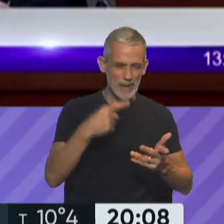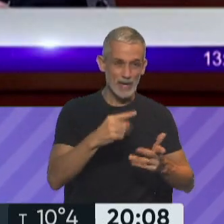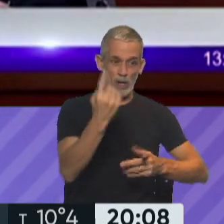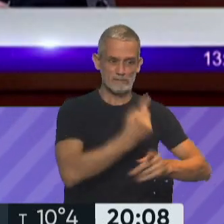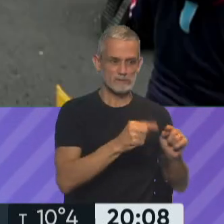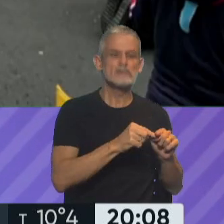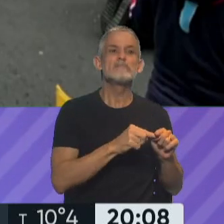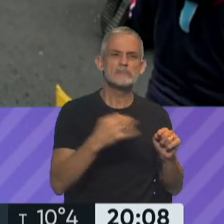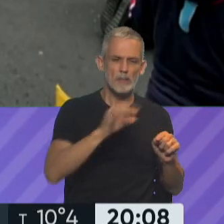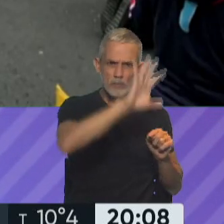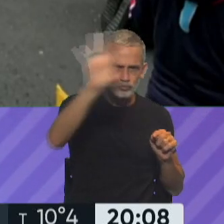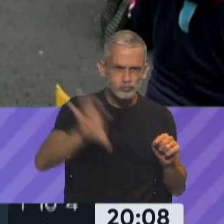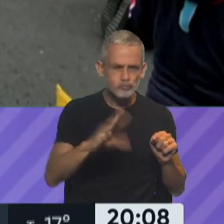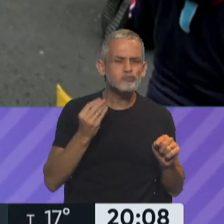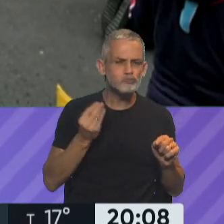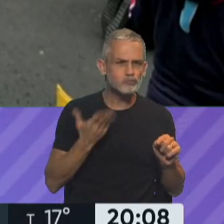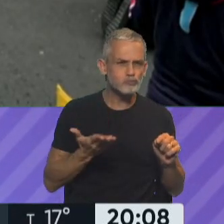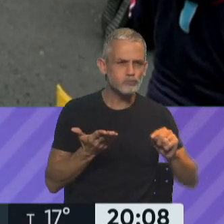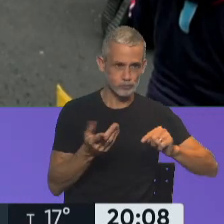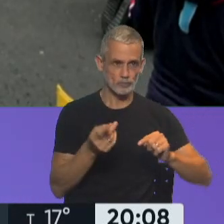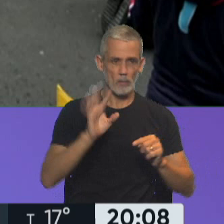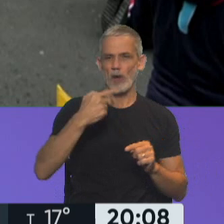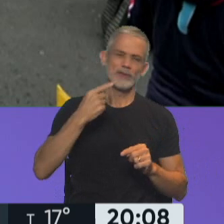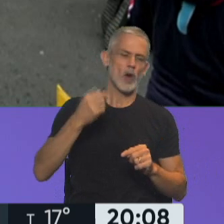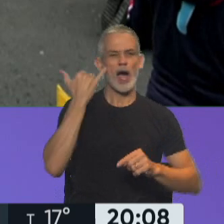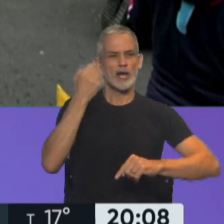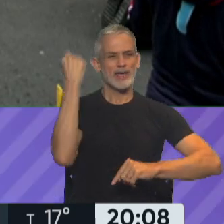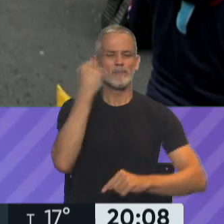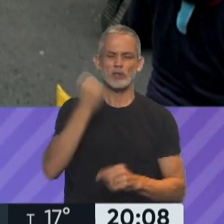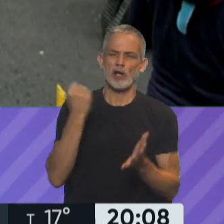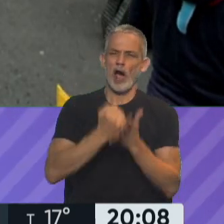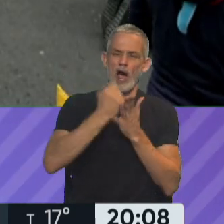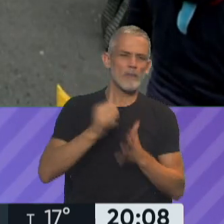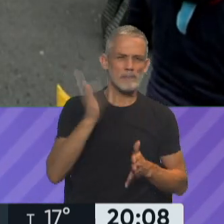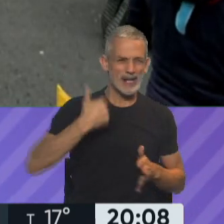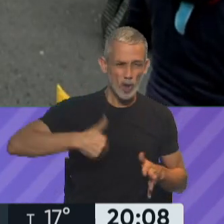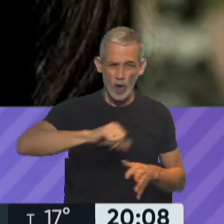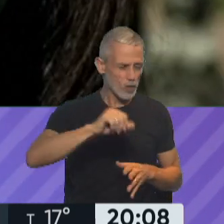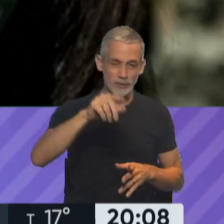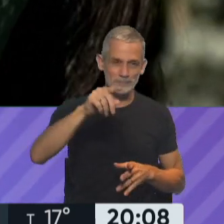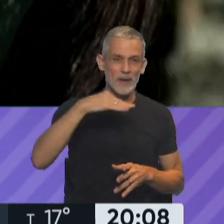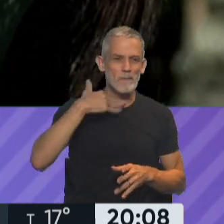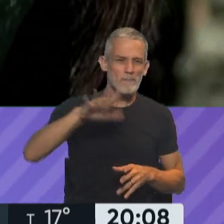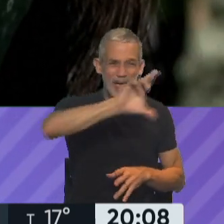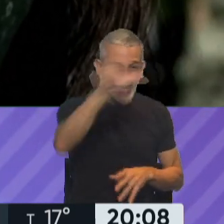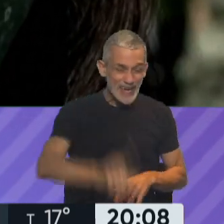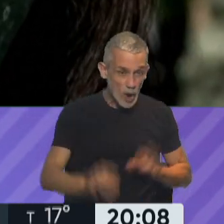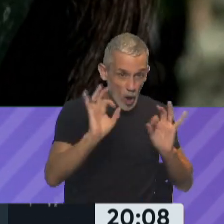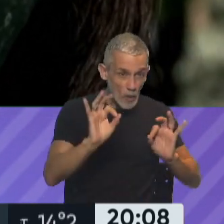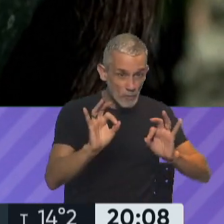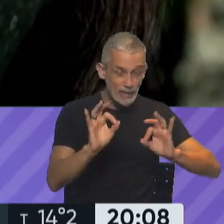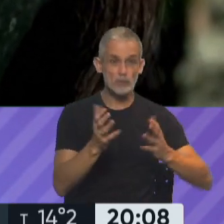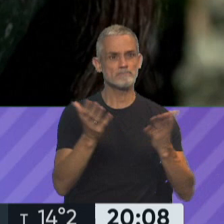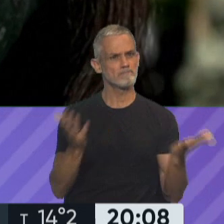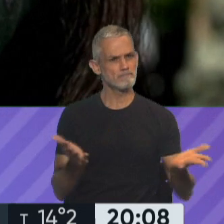la pregunta es, bueno, pero esto, entonces, ¿por qué decimos que es histórico? ¿Rige para todo el territorio mexicano? ¿Qué es lo que pasa con esto? Y